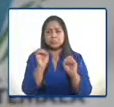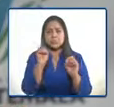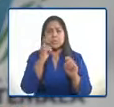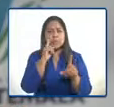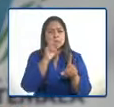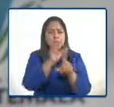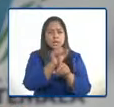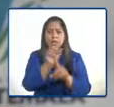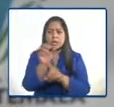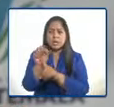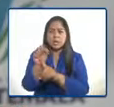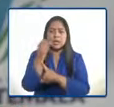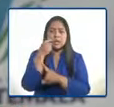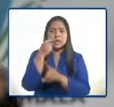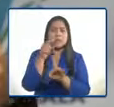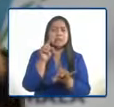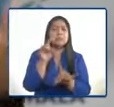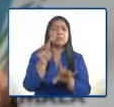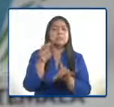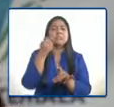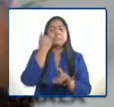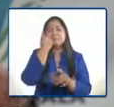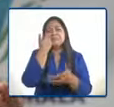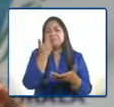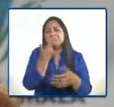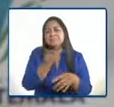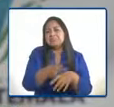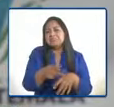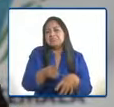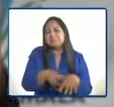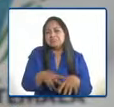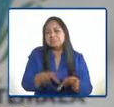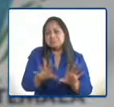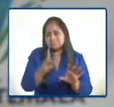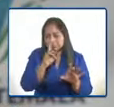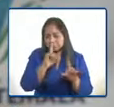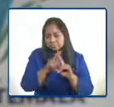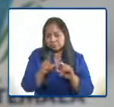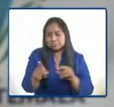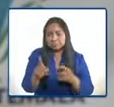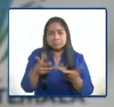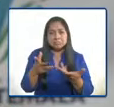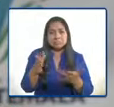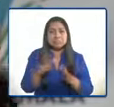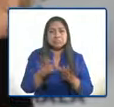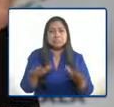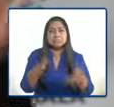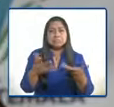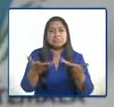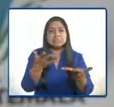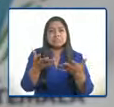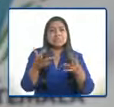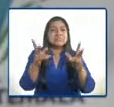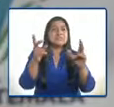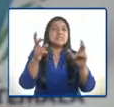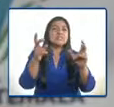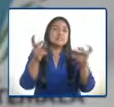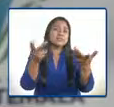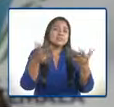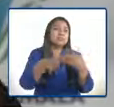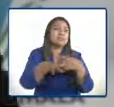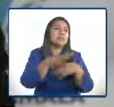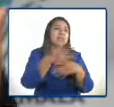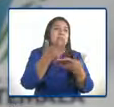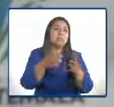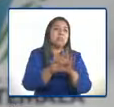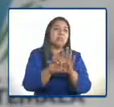identificar algunas enfermedades pues que son natural de algunos temas del ambiente. Por